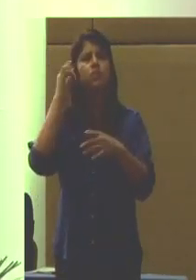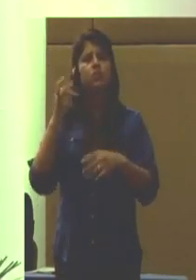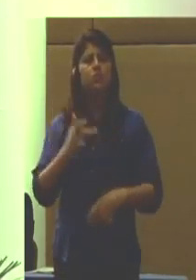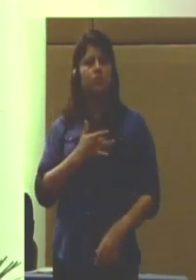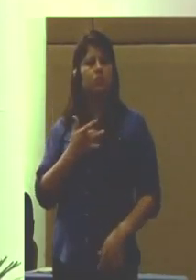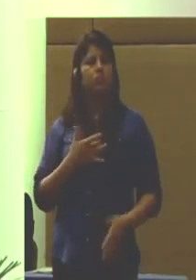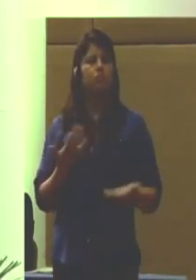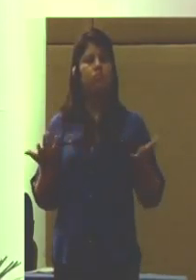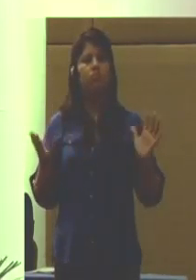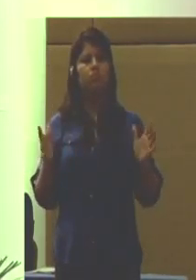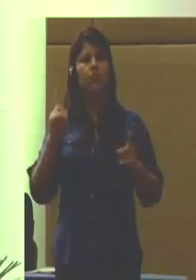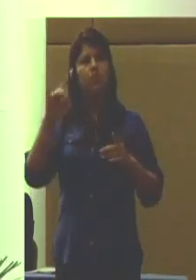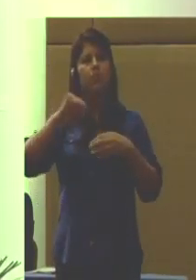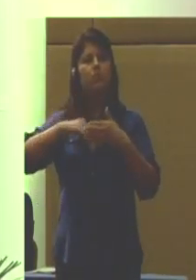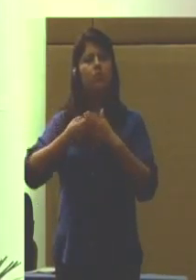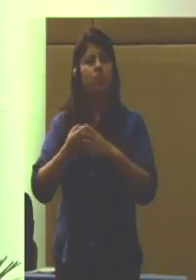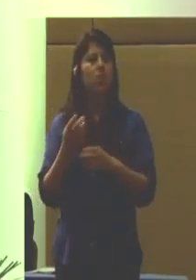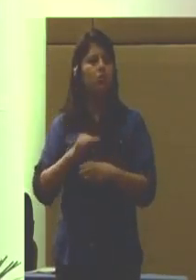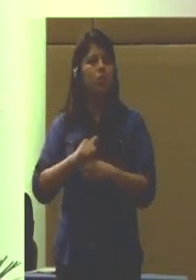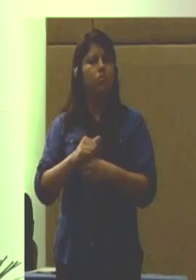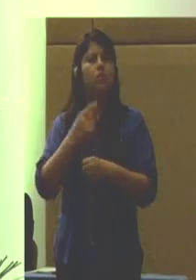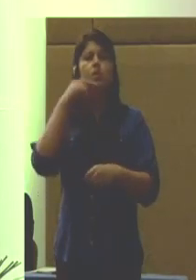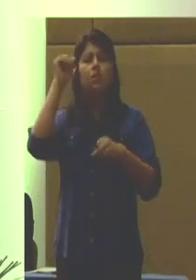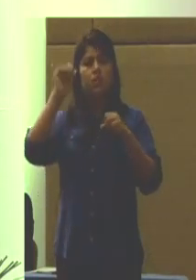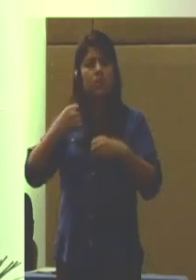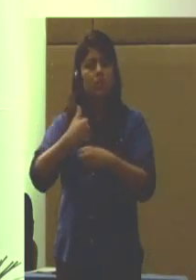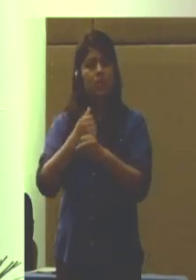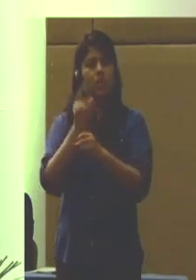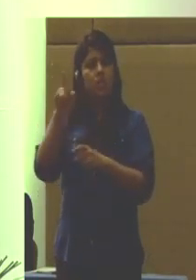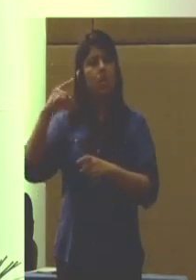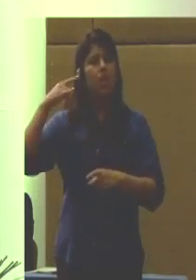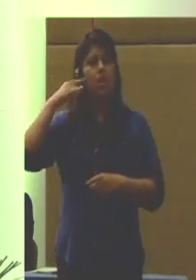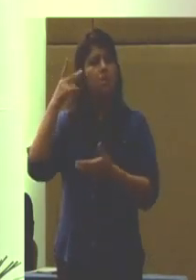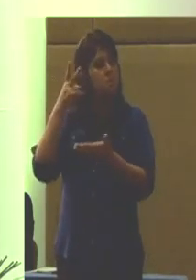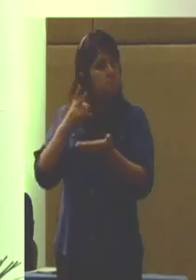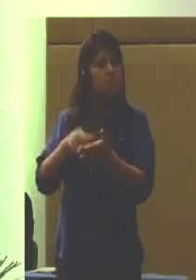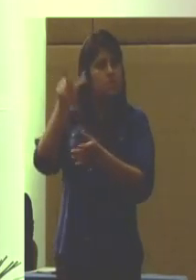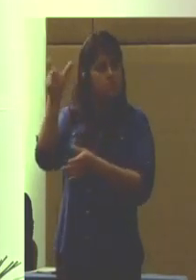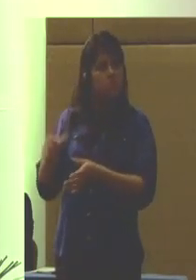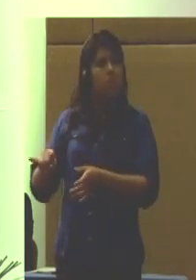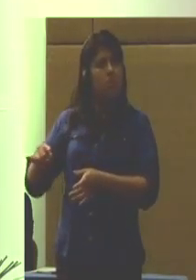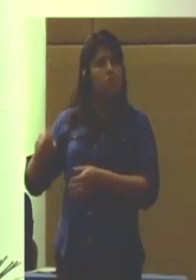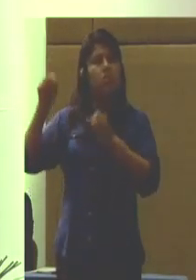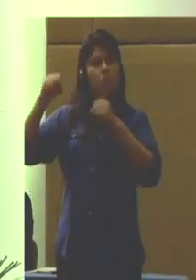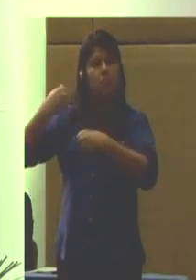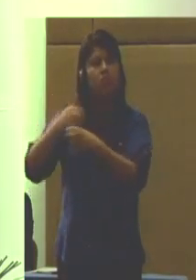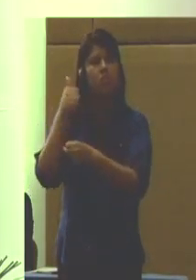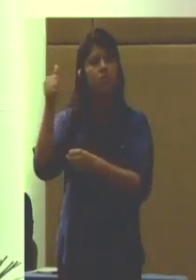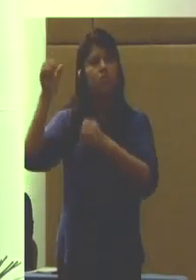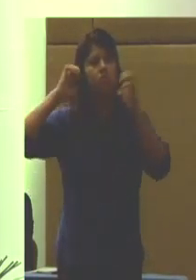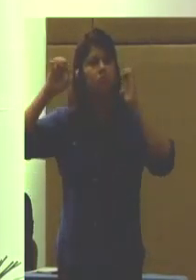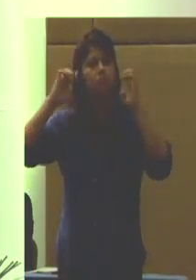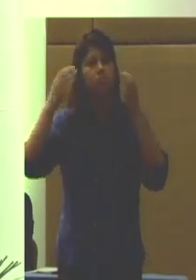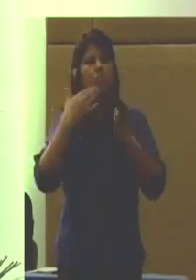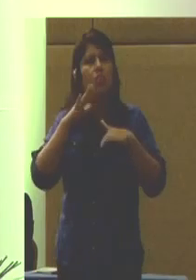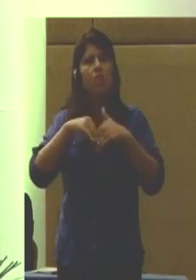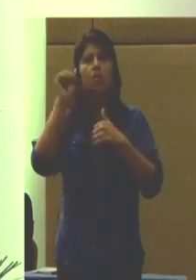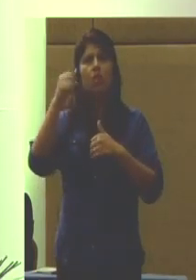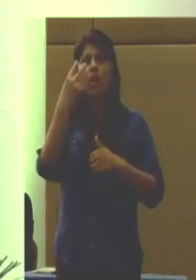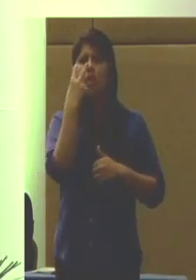esta problemática. Ellos mismos, los mismos niños, van a poder hacer sus propias estadísticas, van a mirar cómo